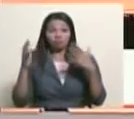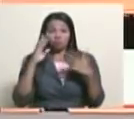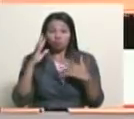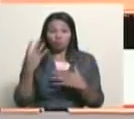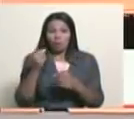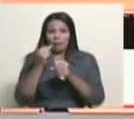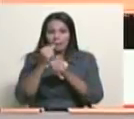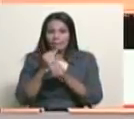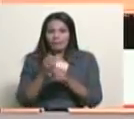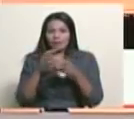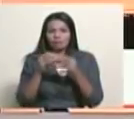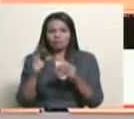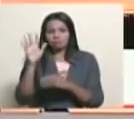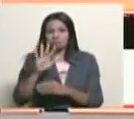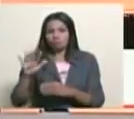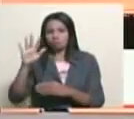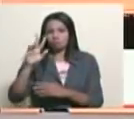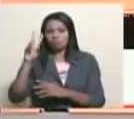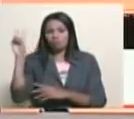en todo el país.